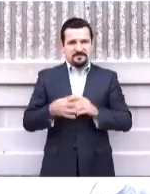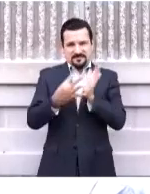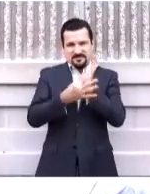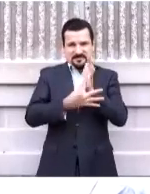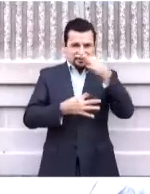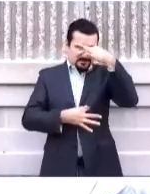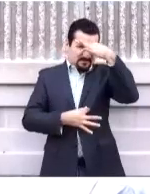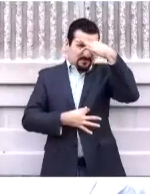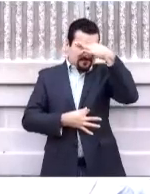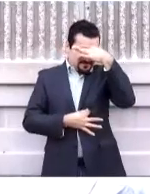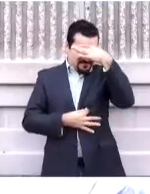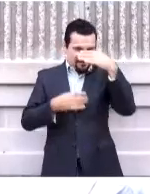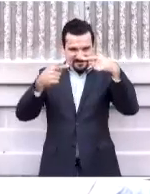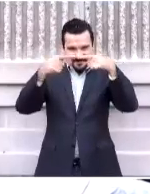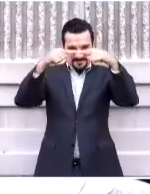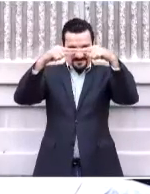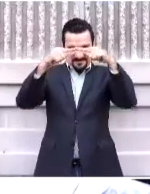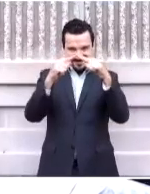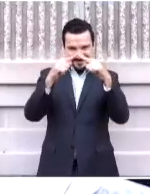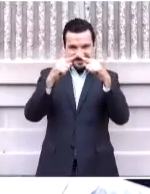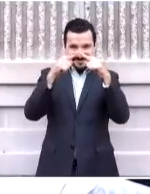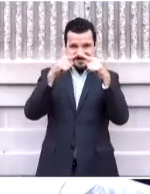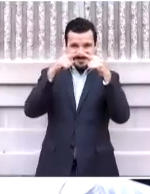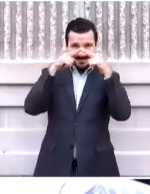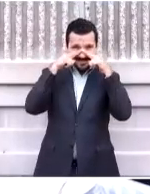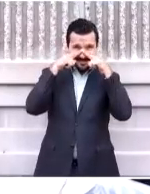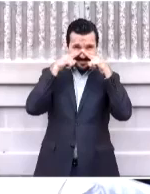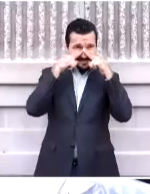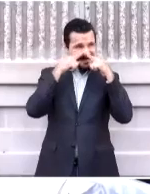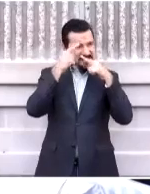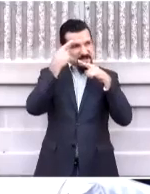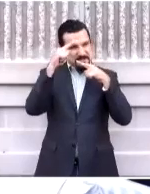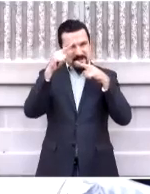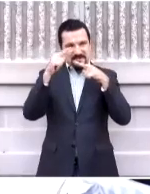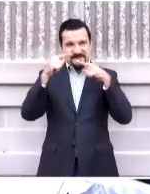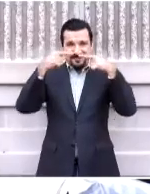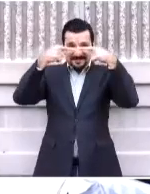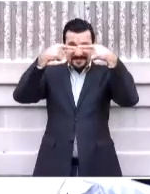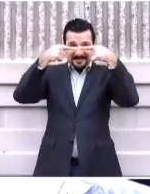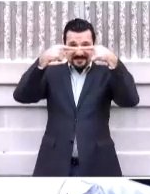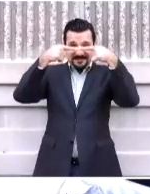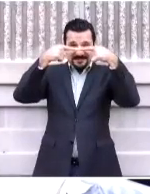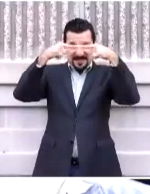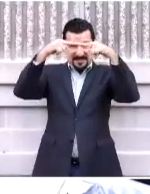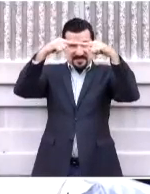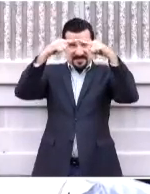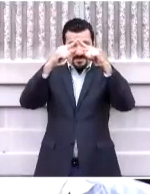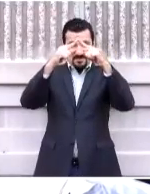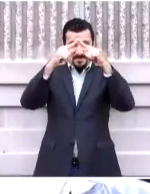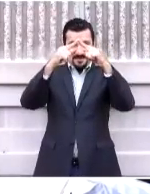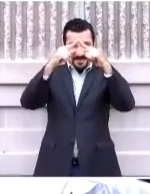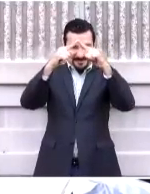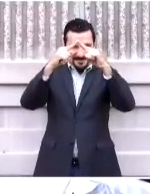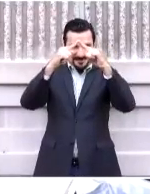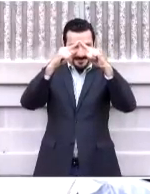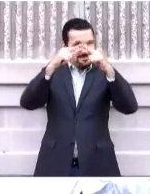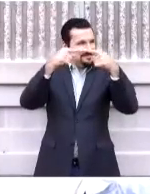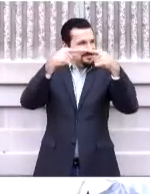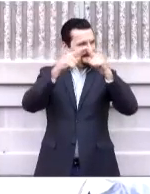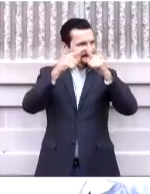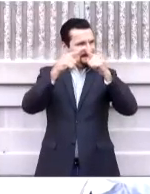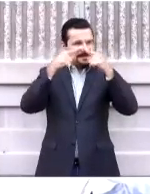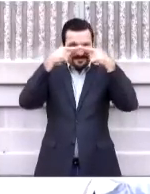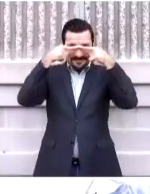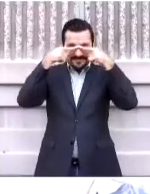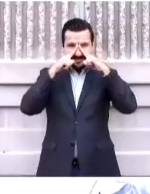Se ajusta y se acomoda. Entonces, el doblez, si se fijan, el doblez queda hacia abajo,